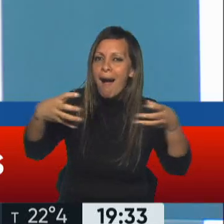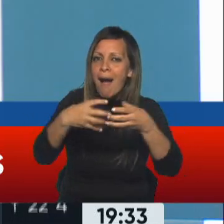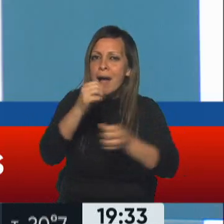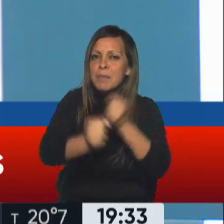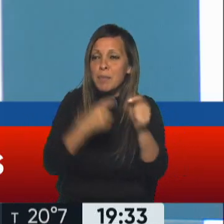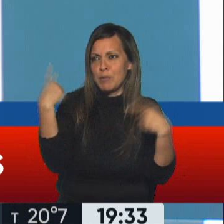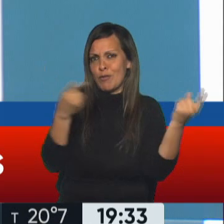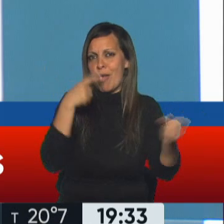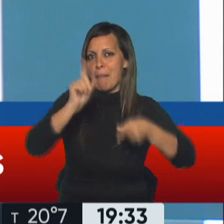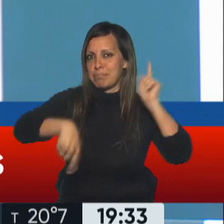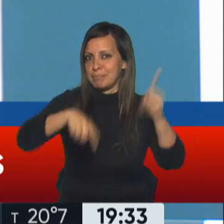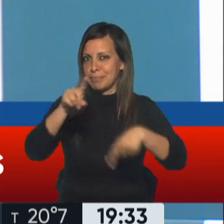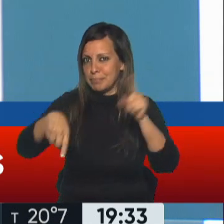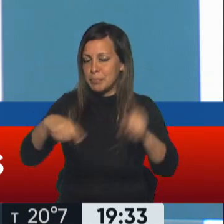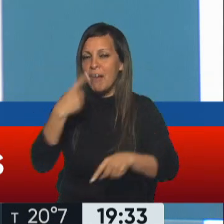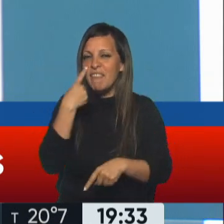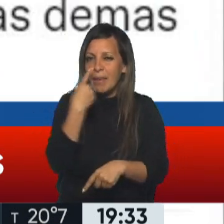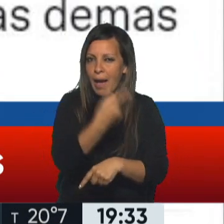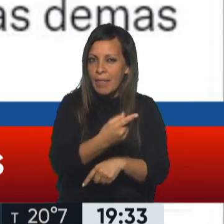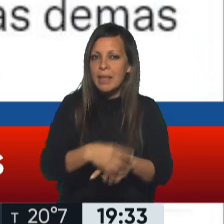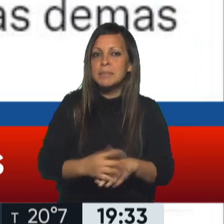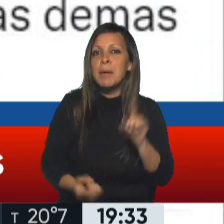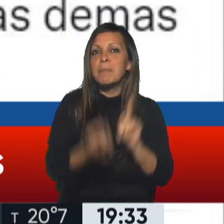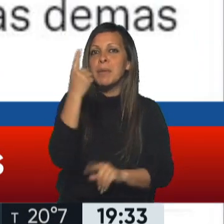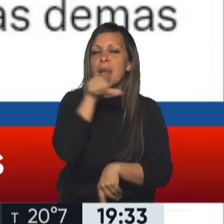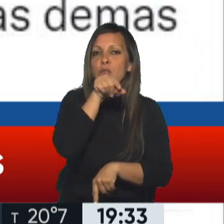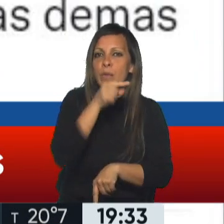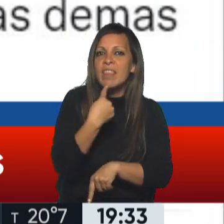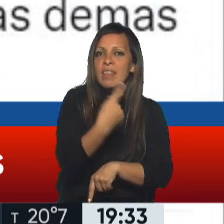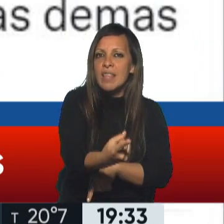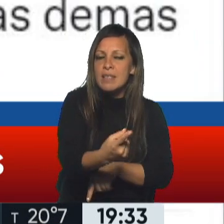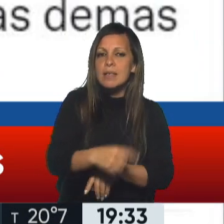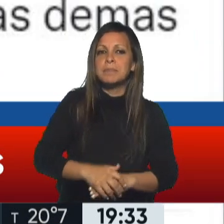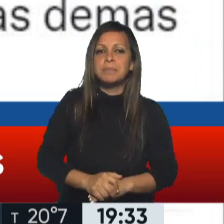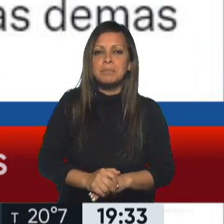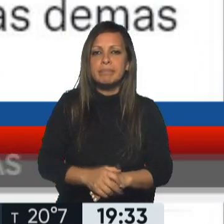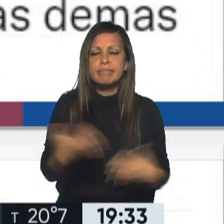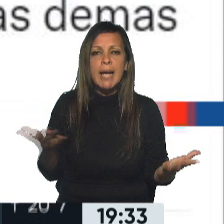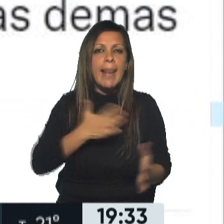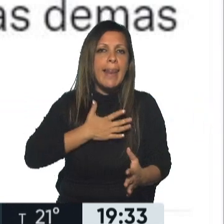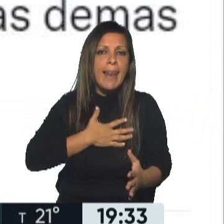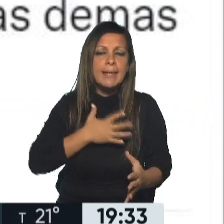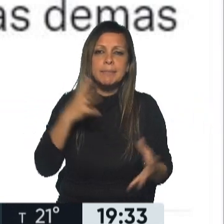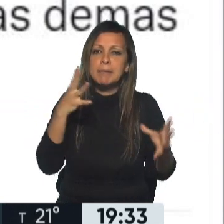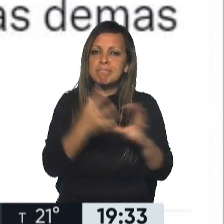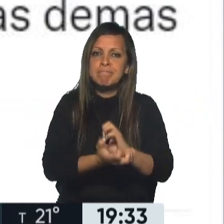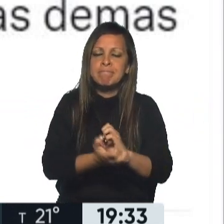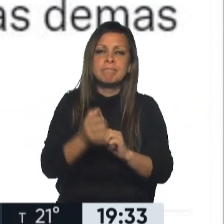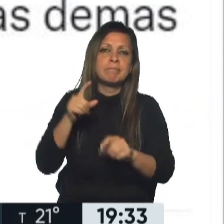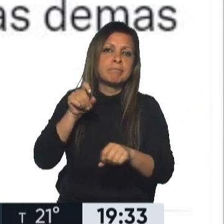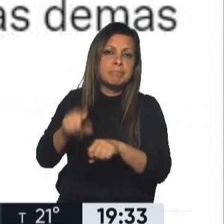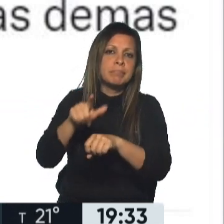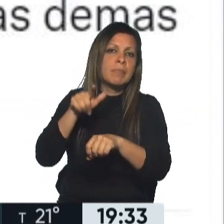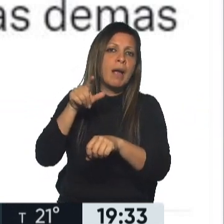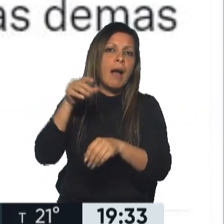¿no es cierto? Fíjate, ahí podemos encontrar, si querés, el primer tuit que dice: lamentamos el perjuicio causado a bancos oficiales e